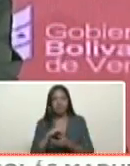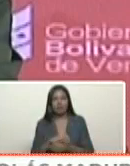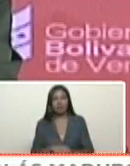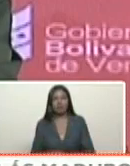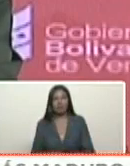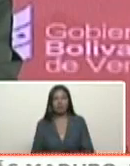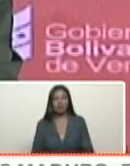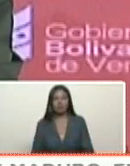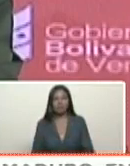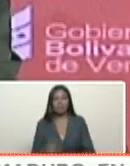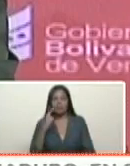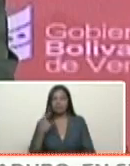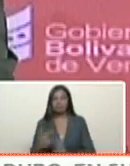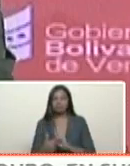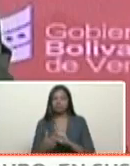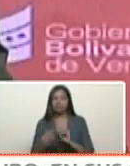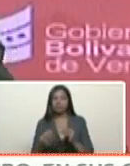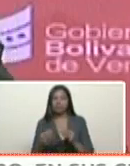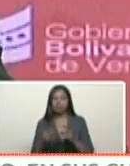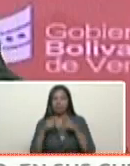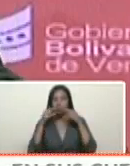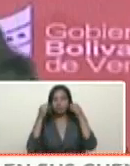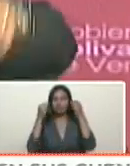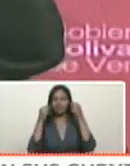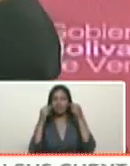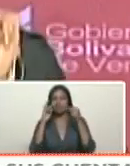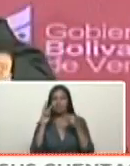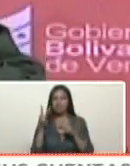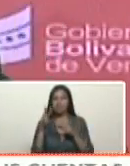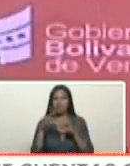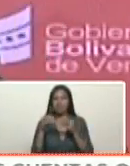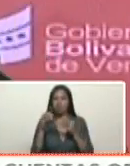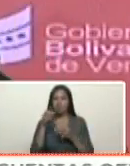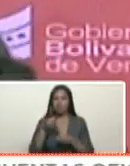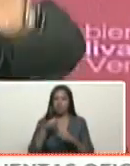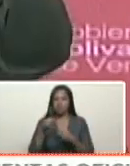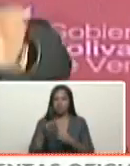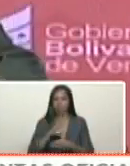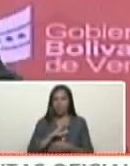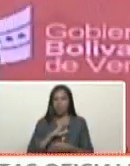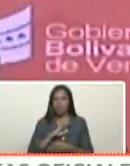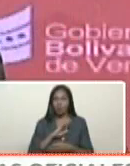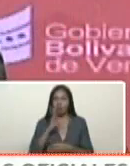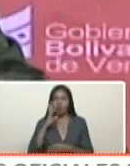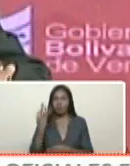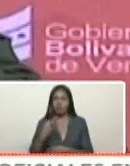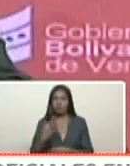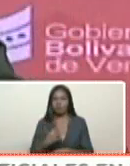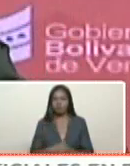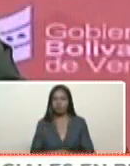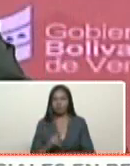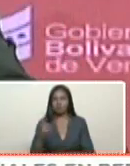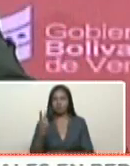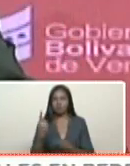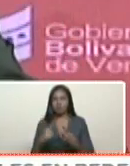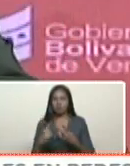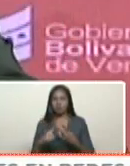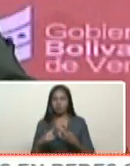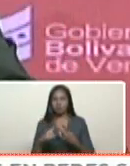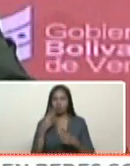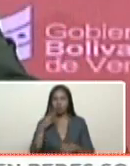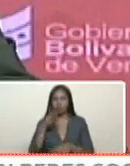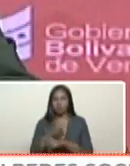Convencer con el ejemplo, con la sonrisa, con la mirada, con el argumento y con la verdad. Segundo gran frente,